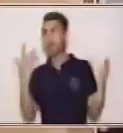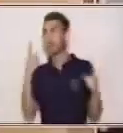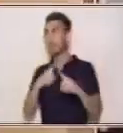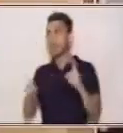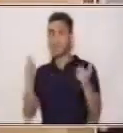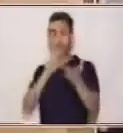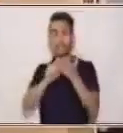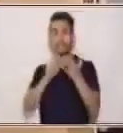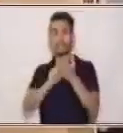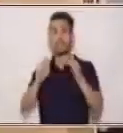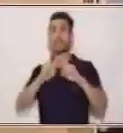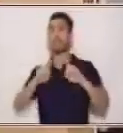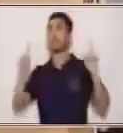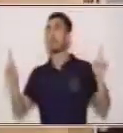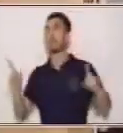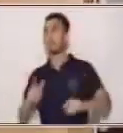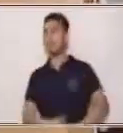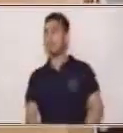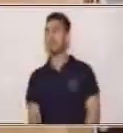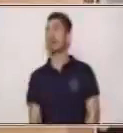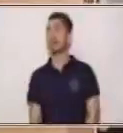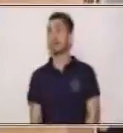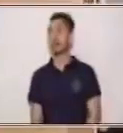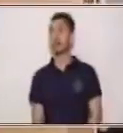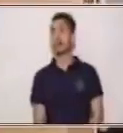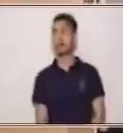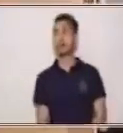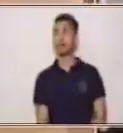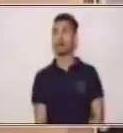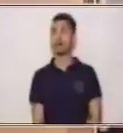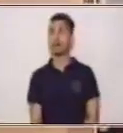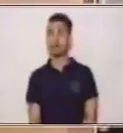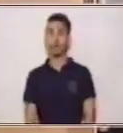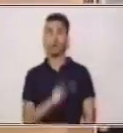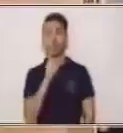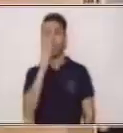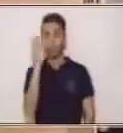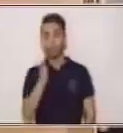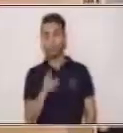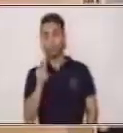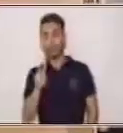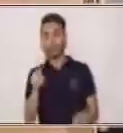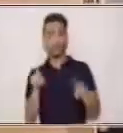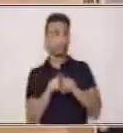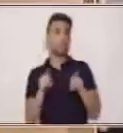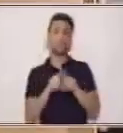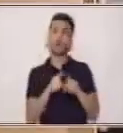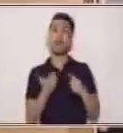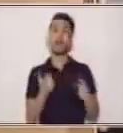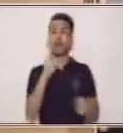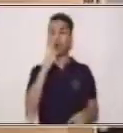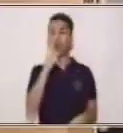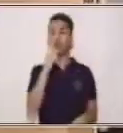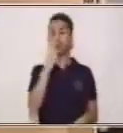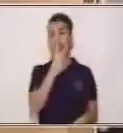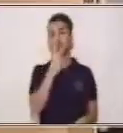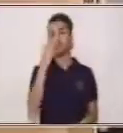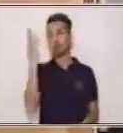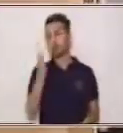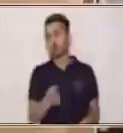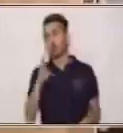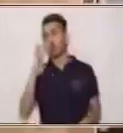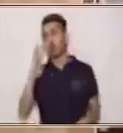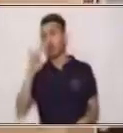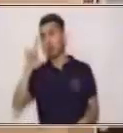de diferente forma. 1/2 es lo mismo que decir 2/4. ¿Sí? ¿Estás aprendiendo?